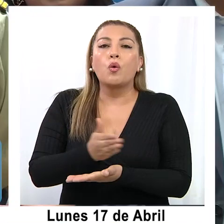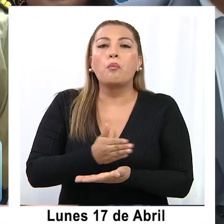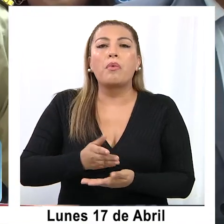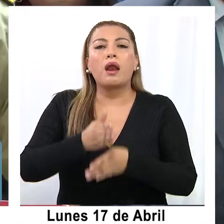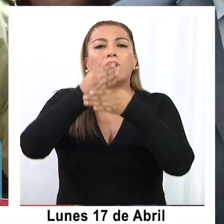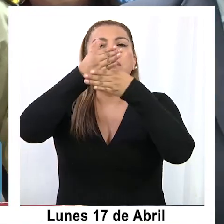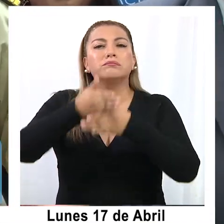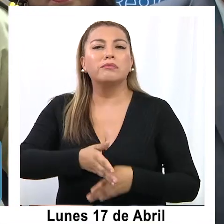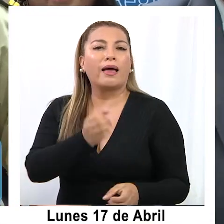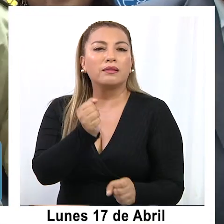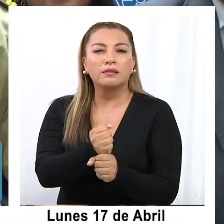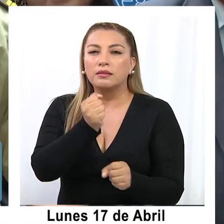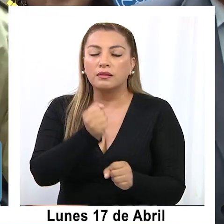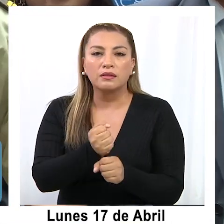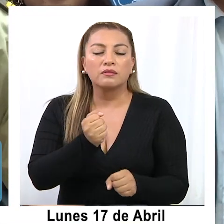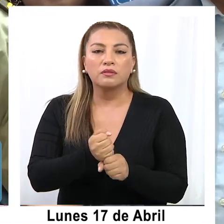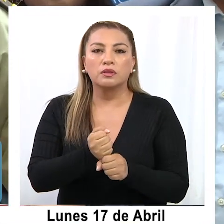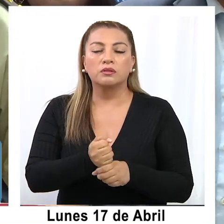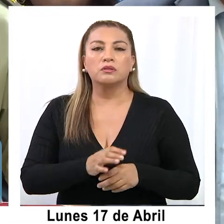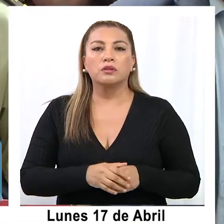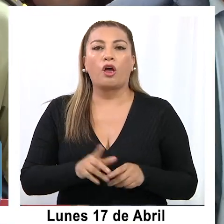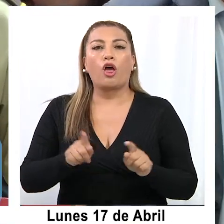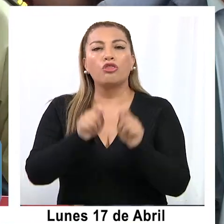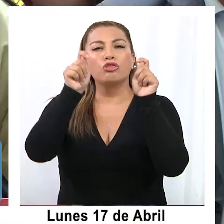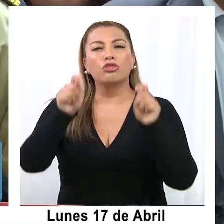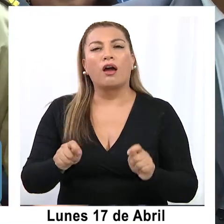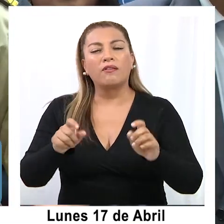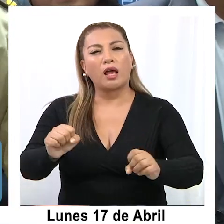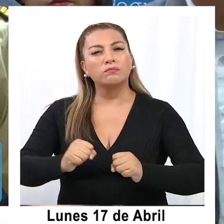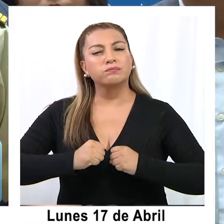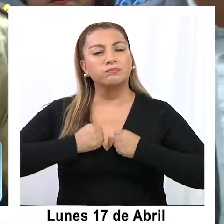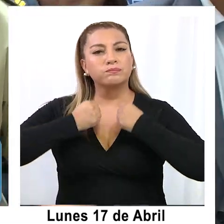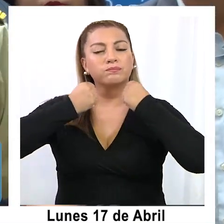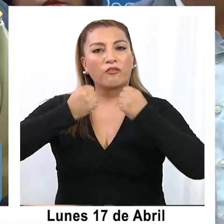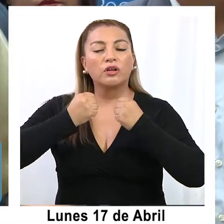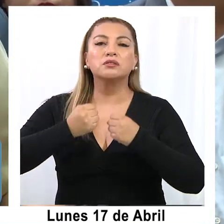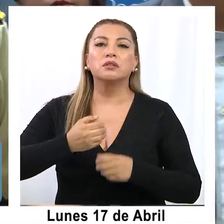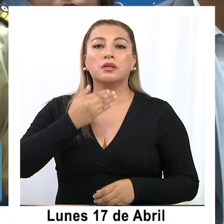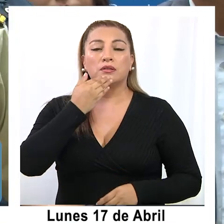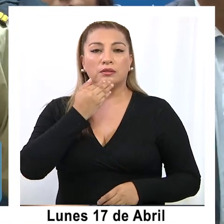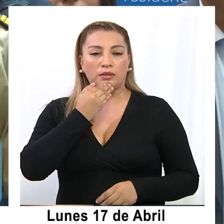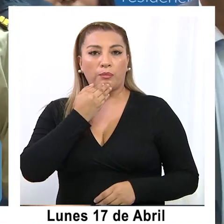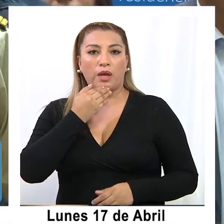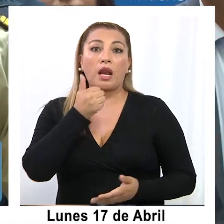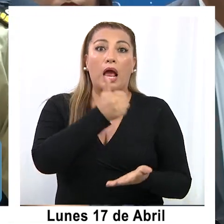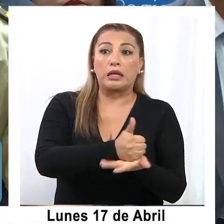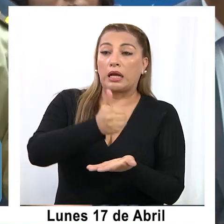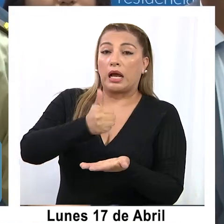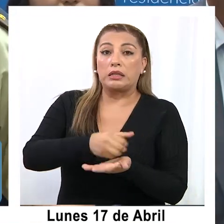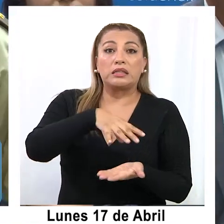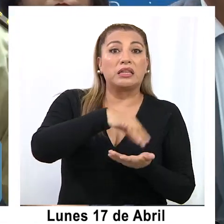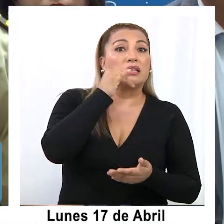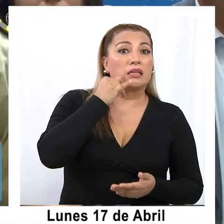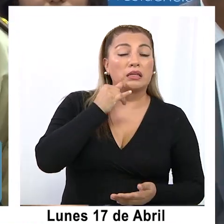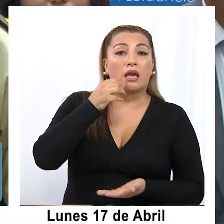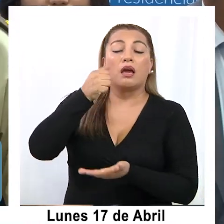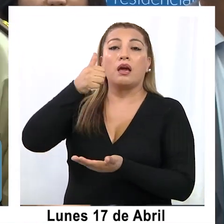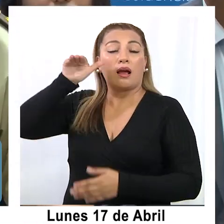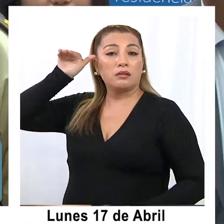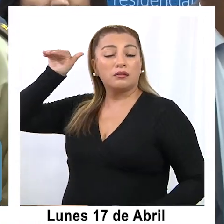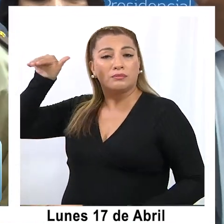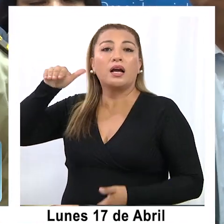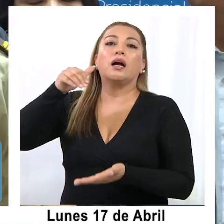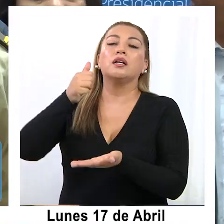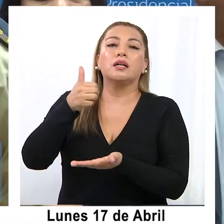permanente de trabajo, estamos redoblando nuestro esfuerzo, destacar lo que han dicho las señoras alcaldes de Iquique y de Alto Hospicio,